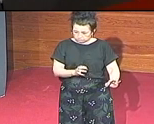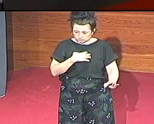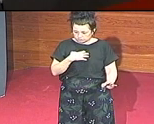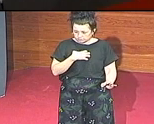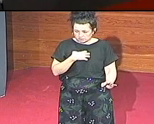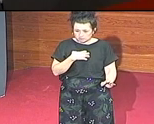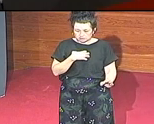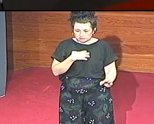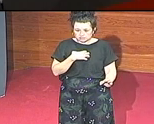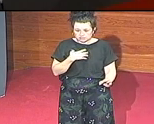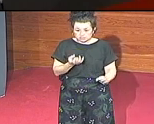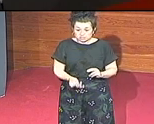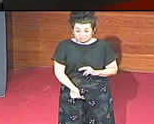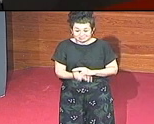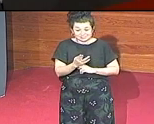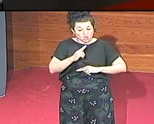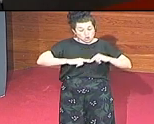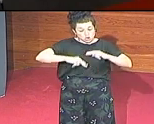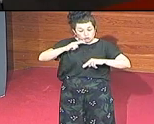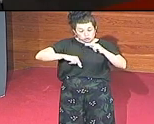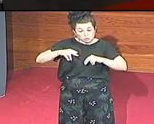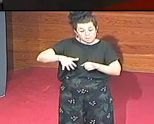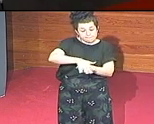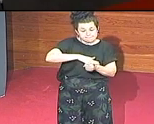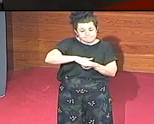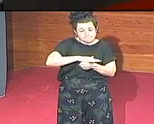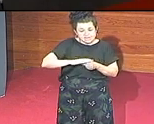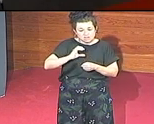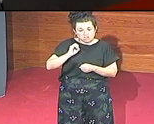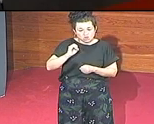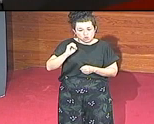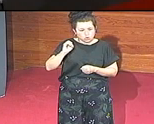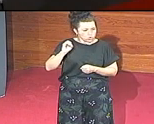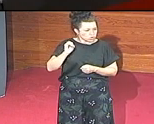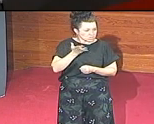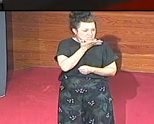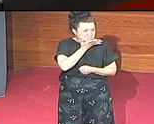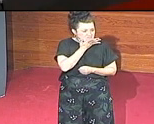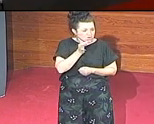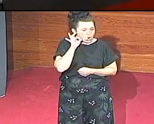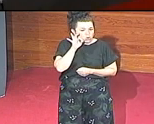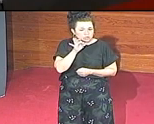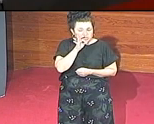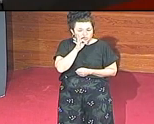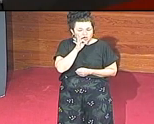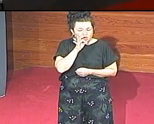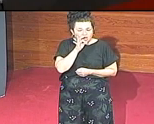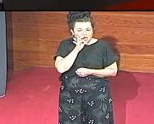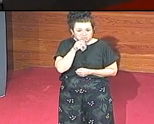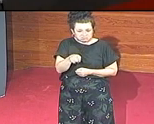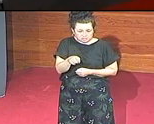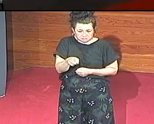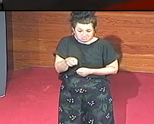construyeron el barrio de otxarkoaga que es un barrio donde metieron a la mayoría de la gente un barrio cuantos te hormigón y sin